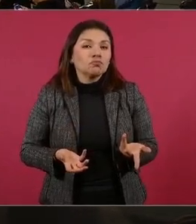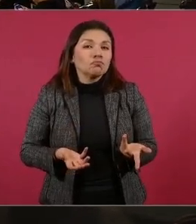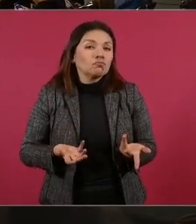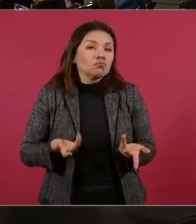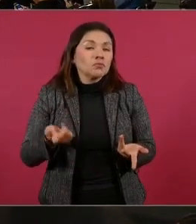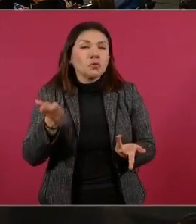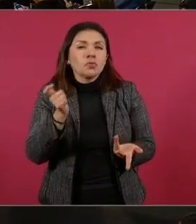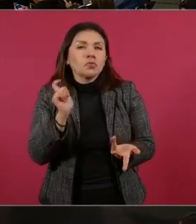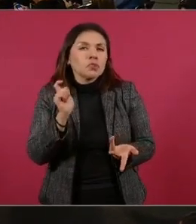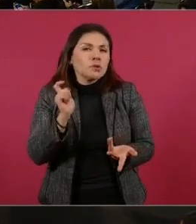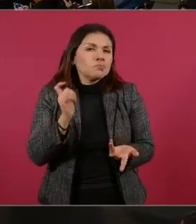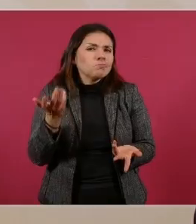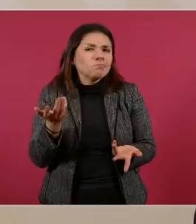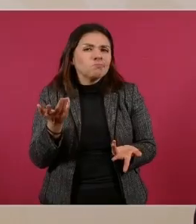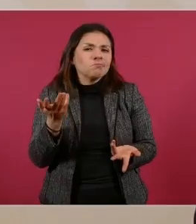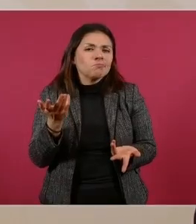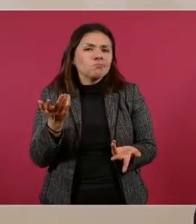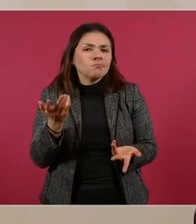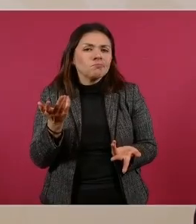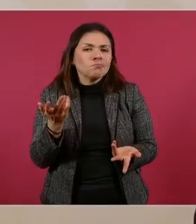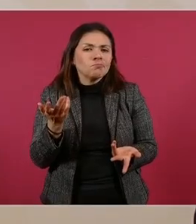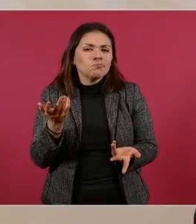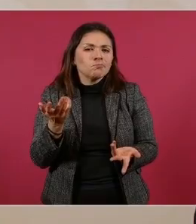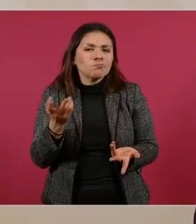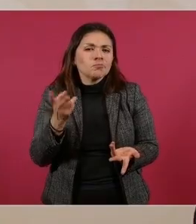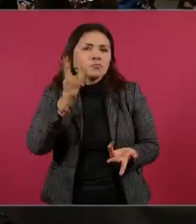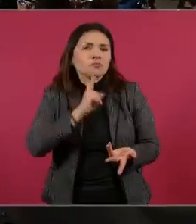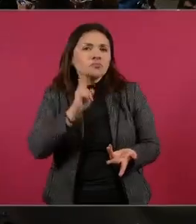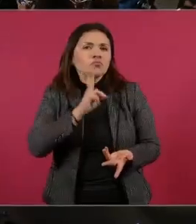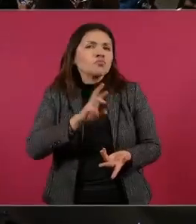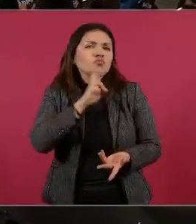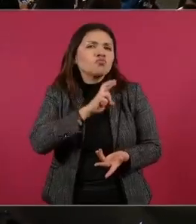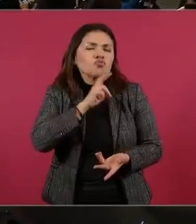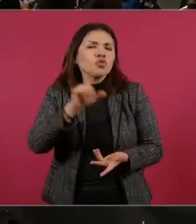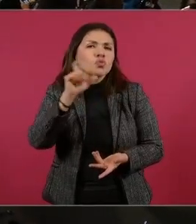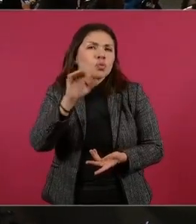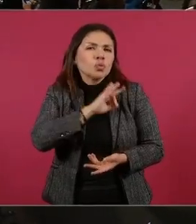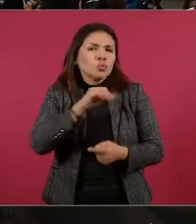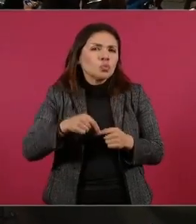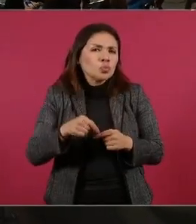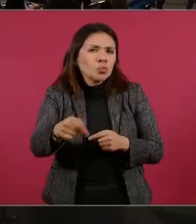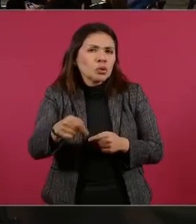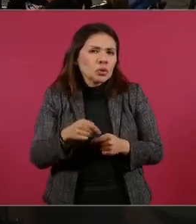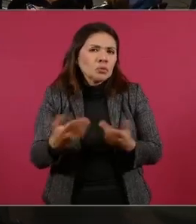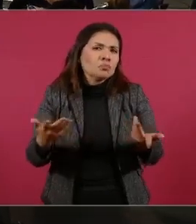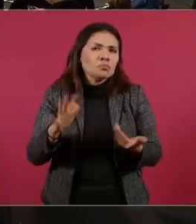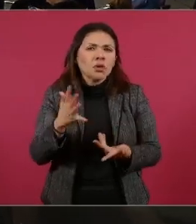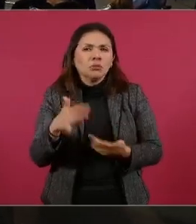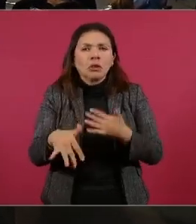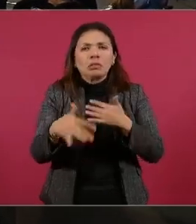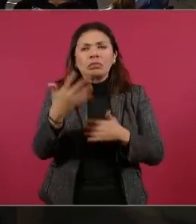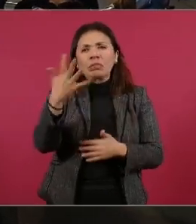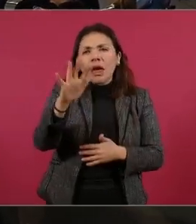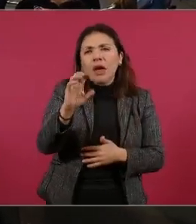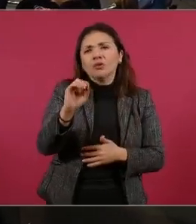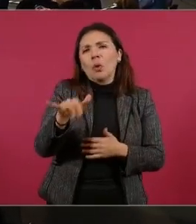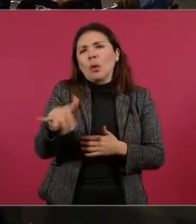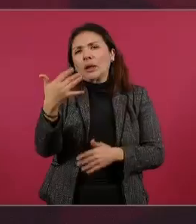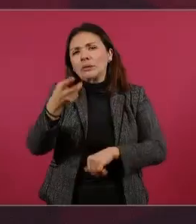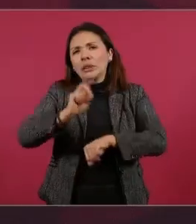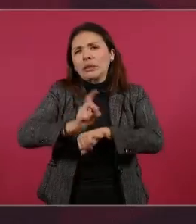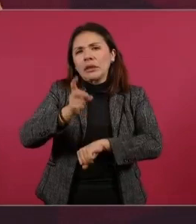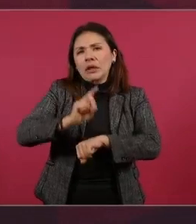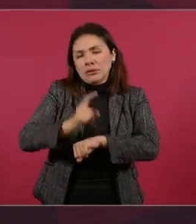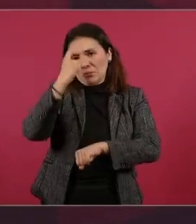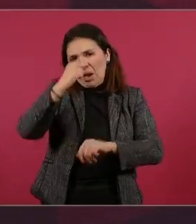lo más pronto que se pueda a ver si podemos en unos 10 o 15 días que les